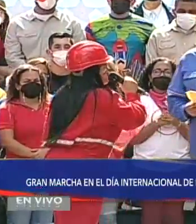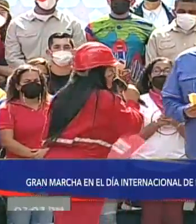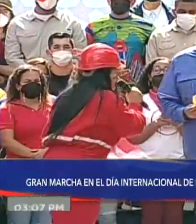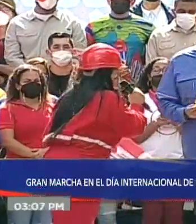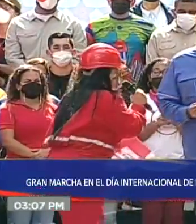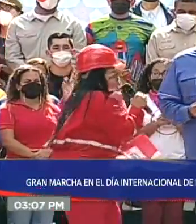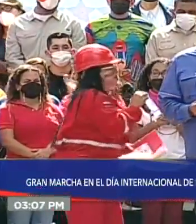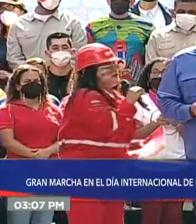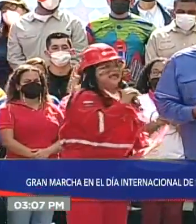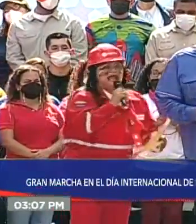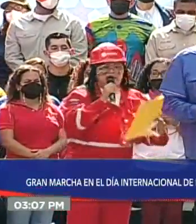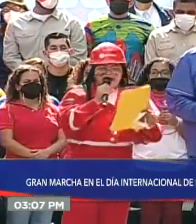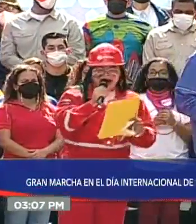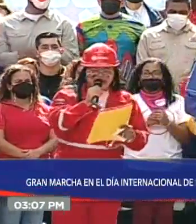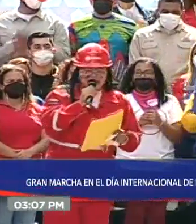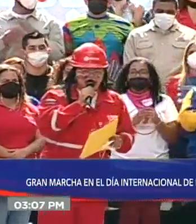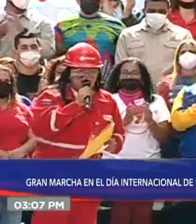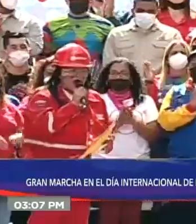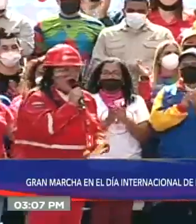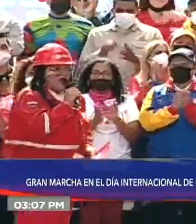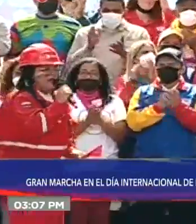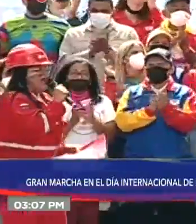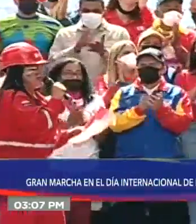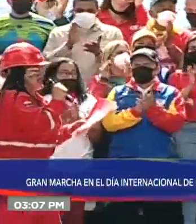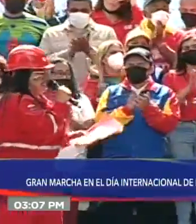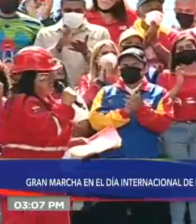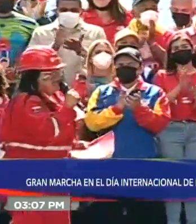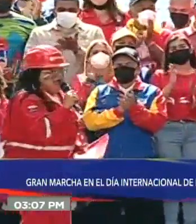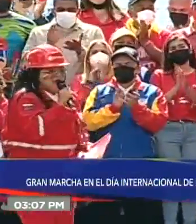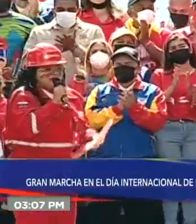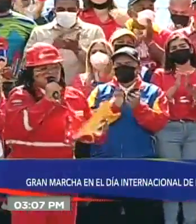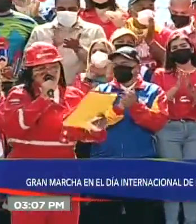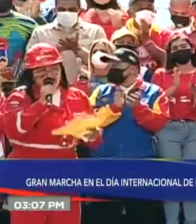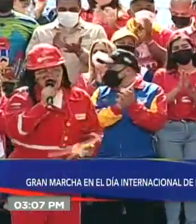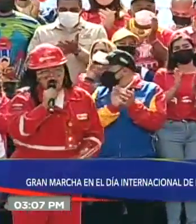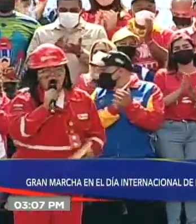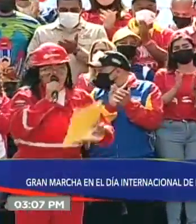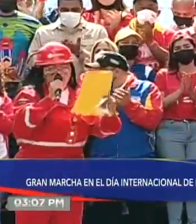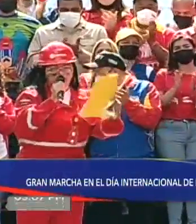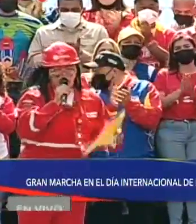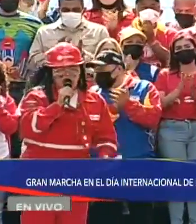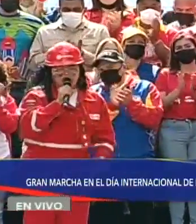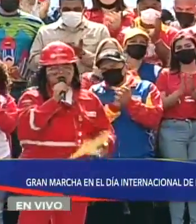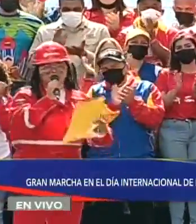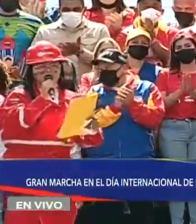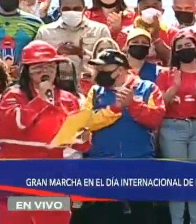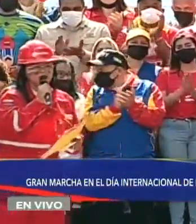las trabajadoras de la patria, que tiene rango.